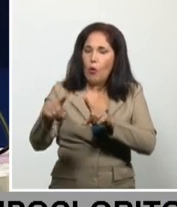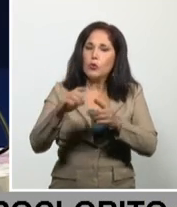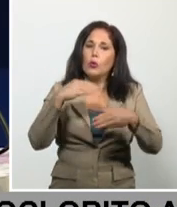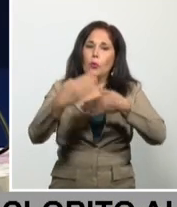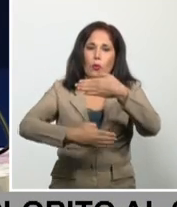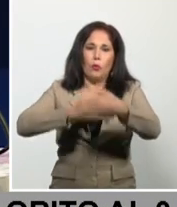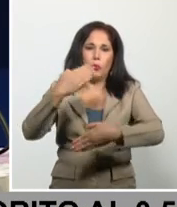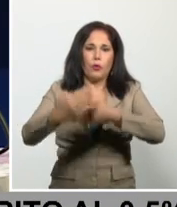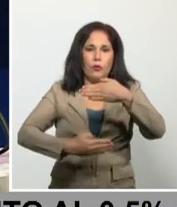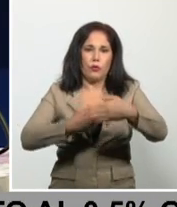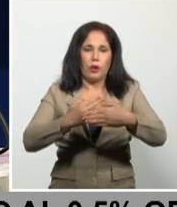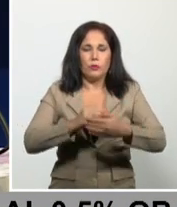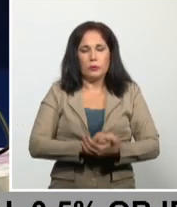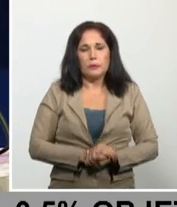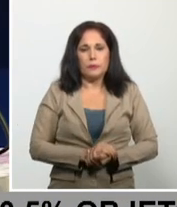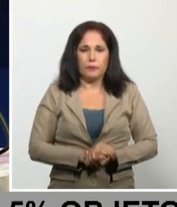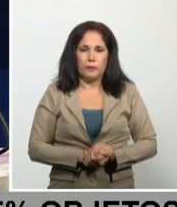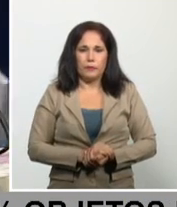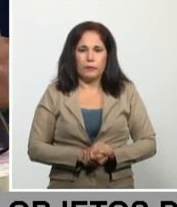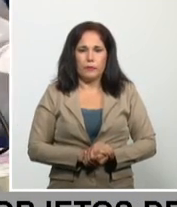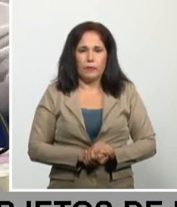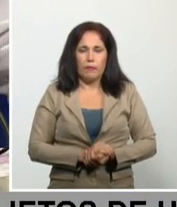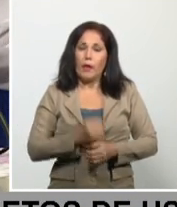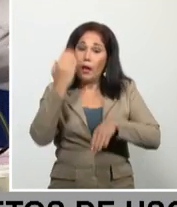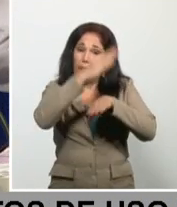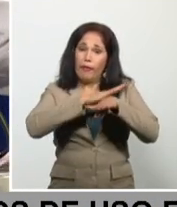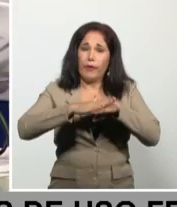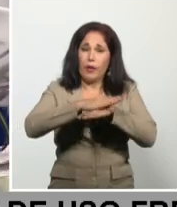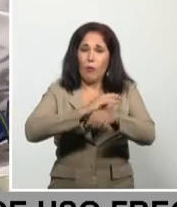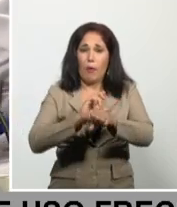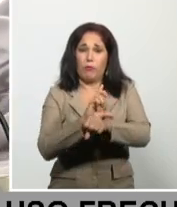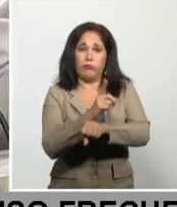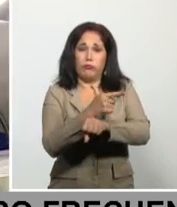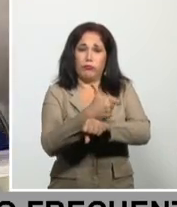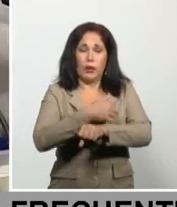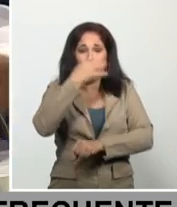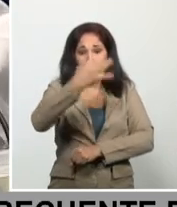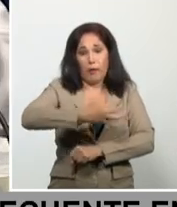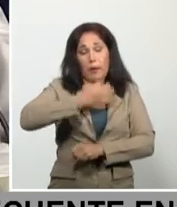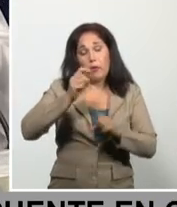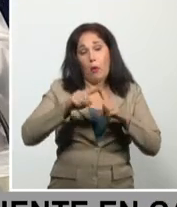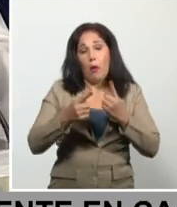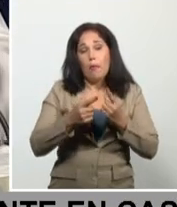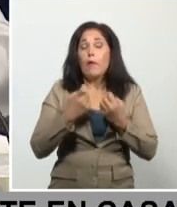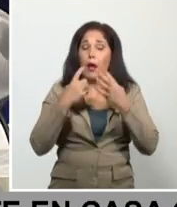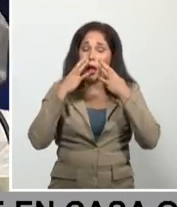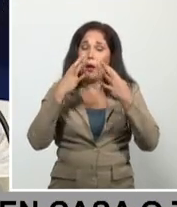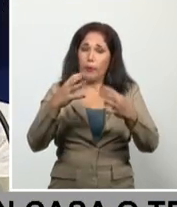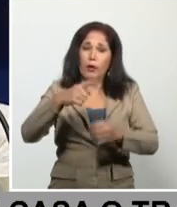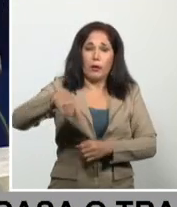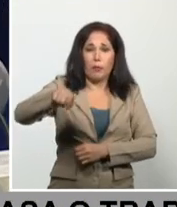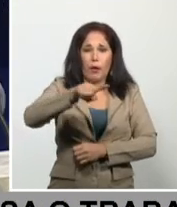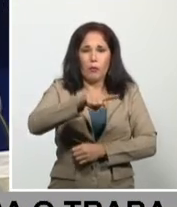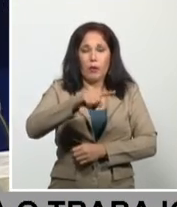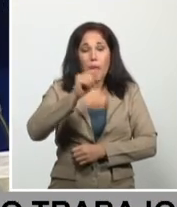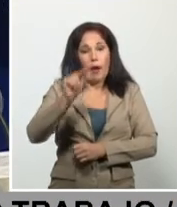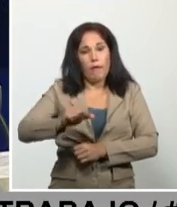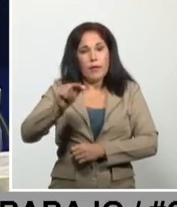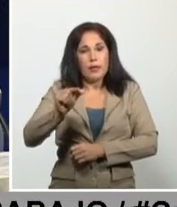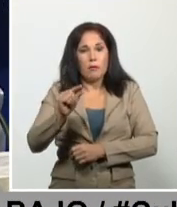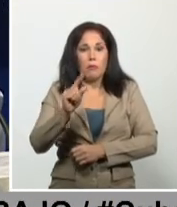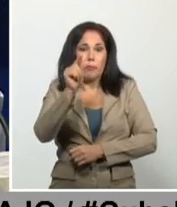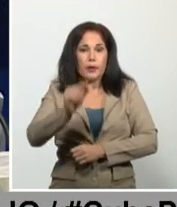ningún síntoma de la enfermedad. Me disculpan, son las cuestiones que se me han acercado y